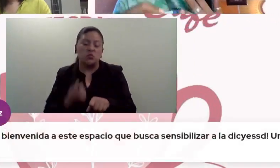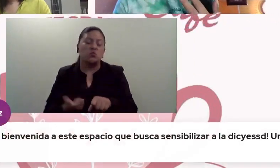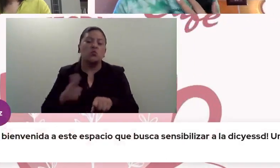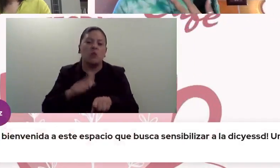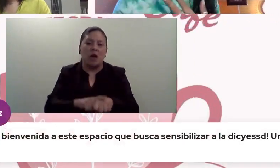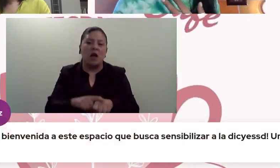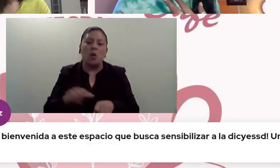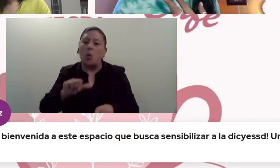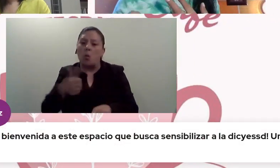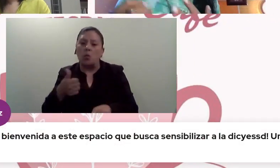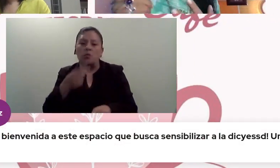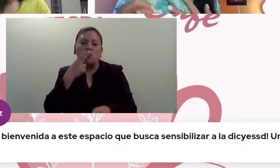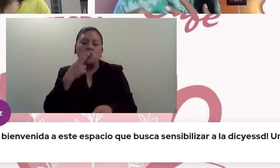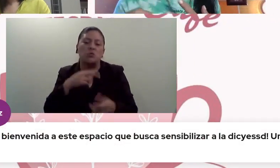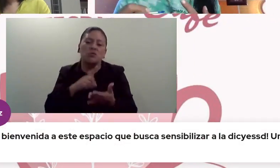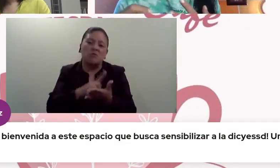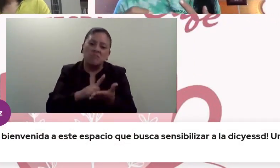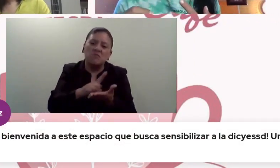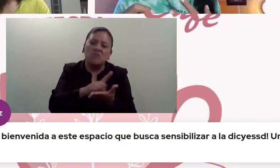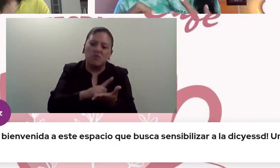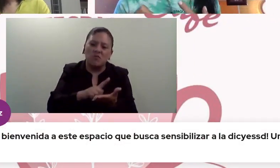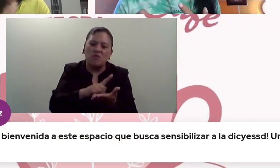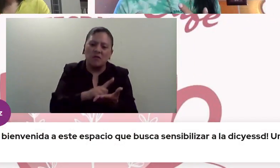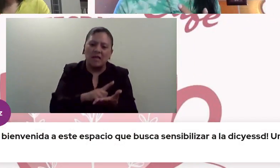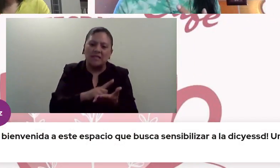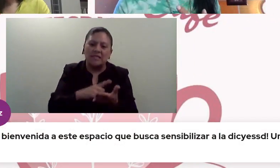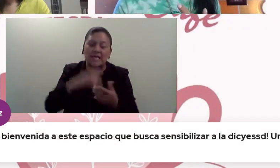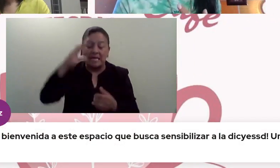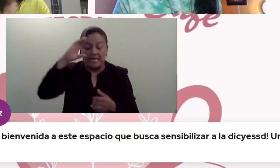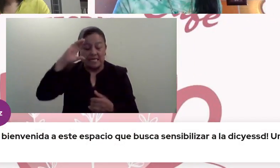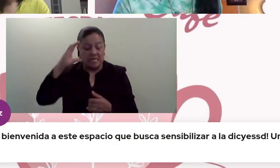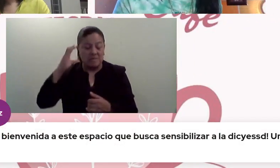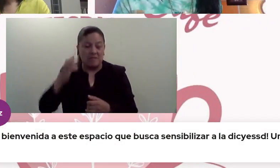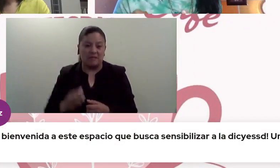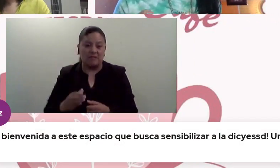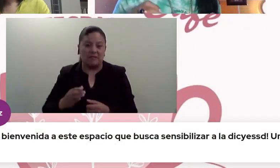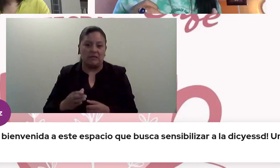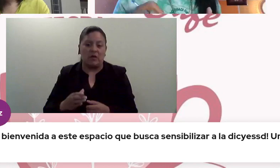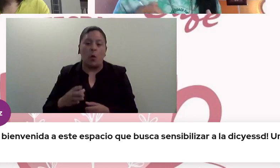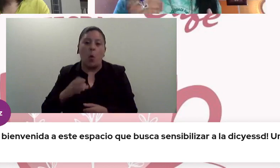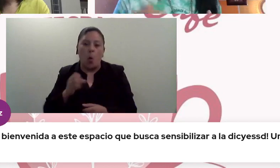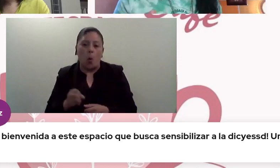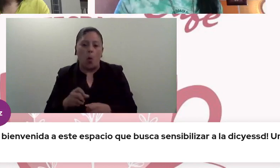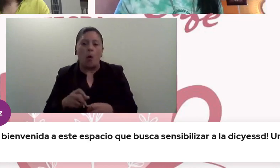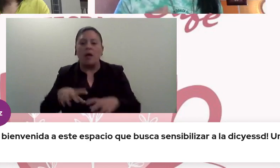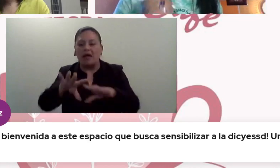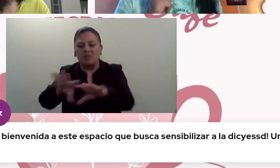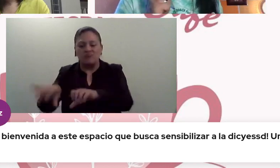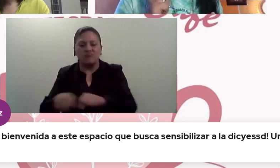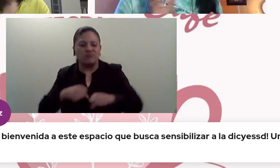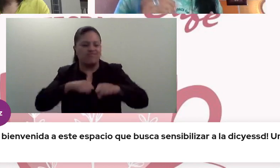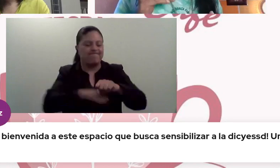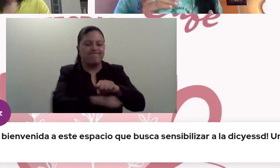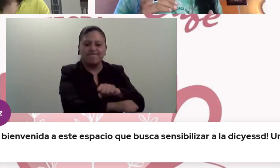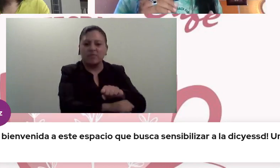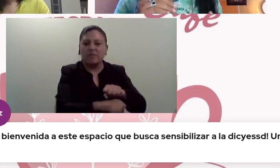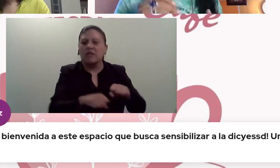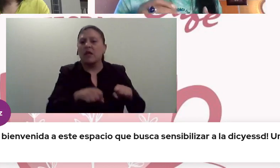la criminalización y la privatización de la libertad, ¿no? Por esta